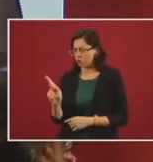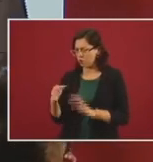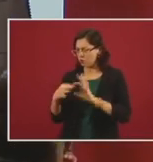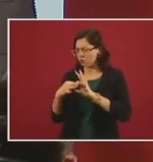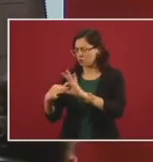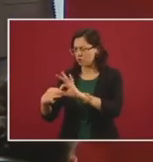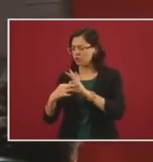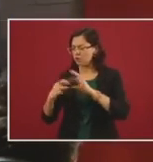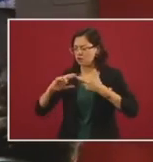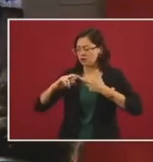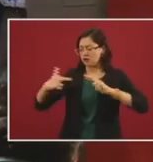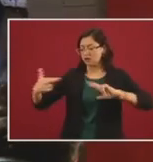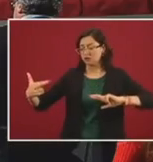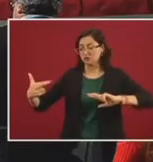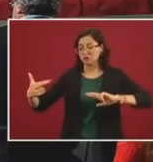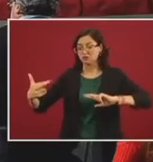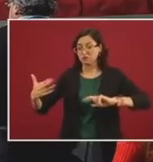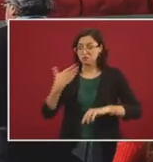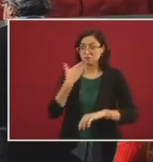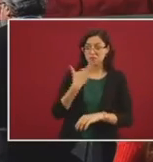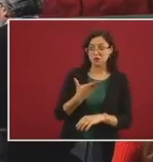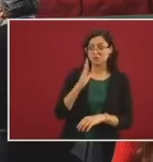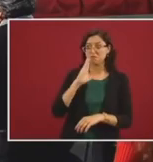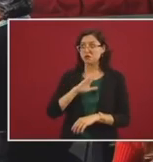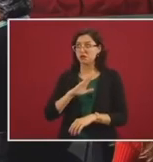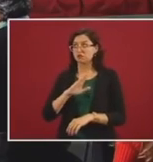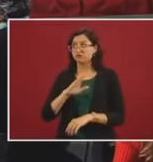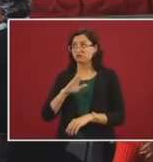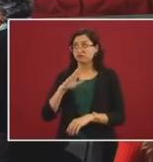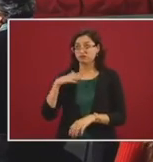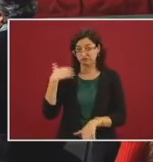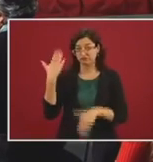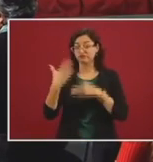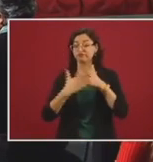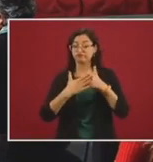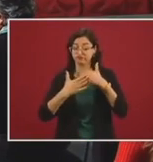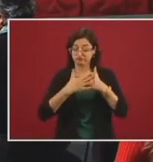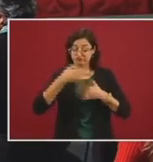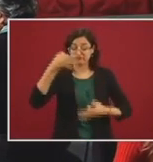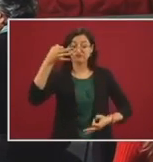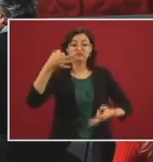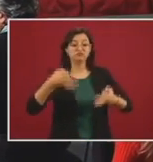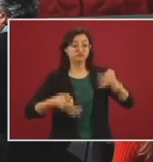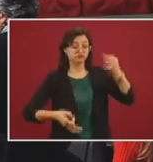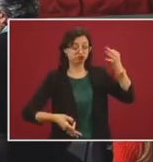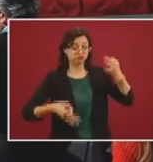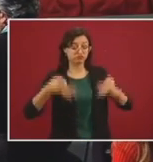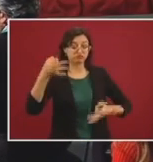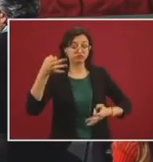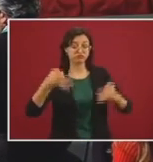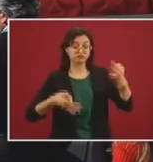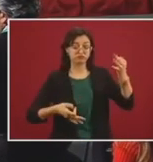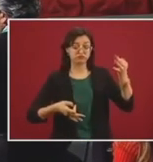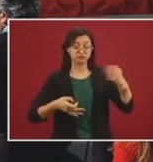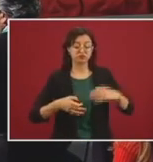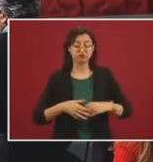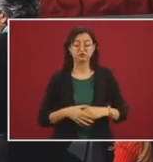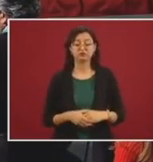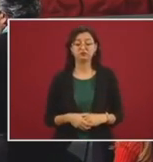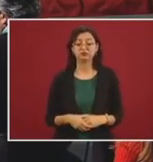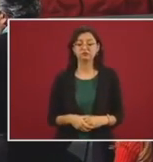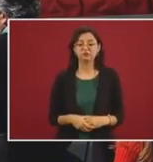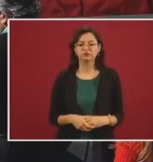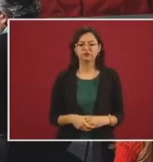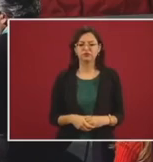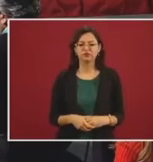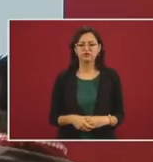de su cuenta de Twitter, explicó por qué la prioridad de su gobierno es atender primero a los pobres y a los más vulnerables. Antes de proyectar